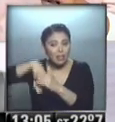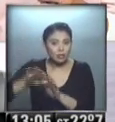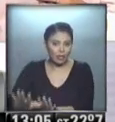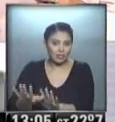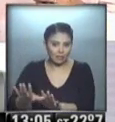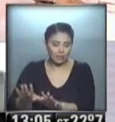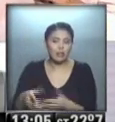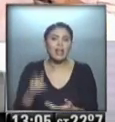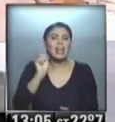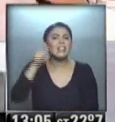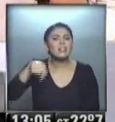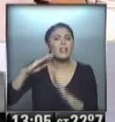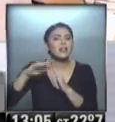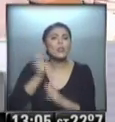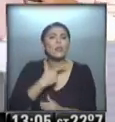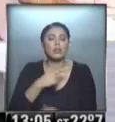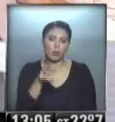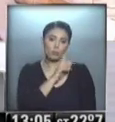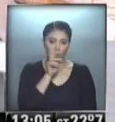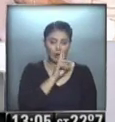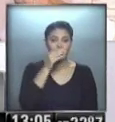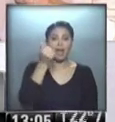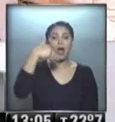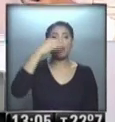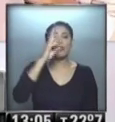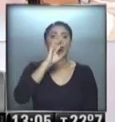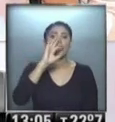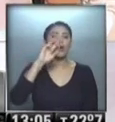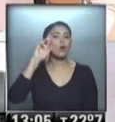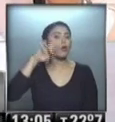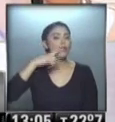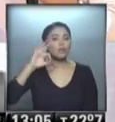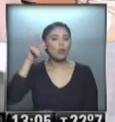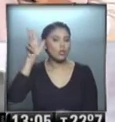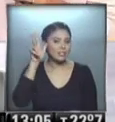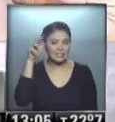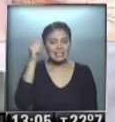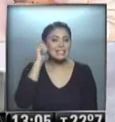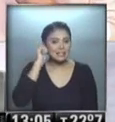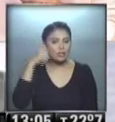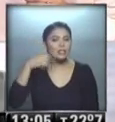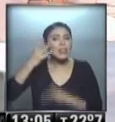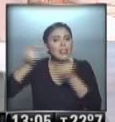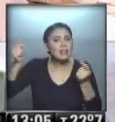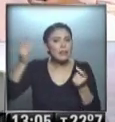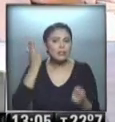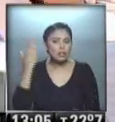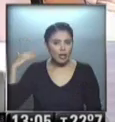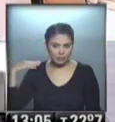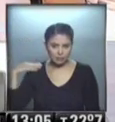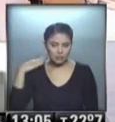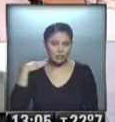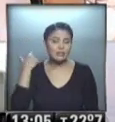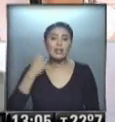quién pertenece esa vivienda? A una mujer, Aida Moroso, de 86 años, que está desaparecida confusamente desde hace un tiempo.